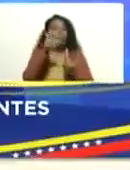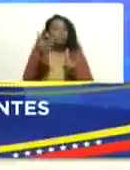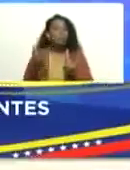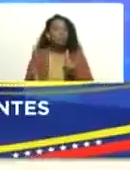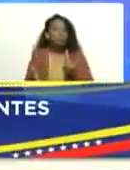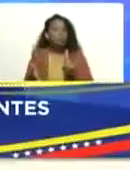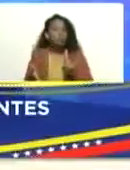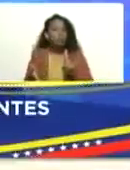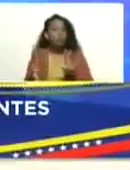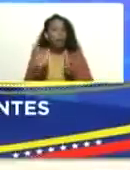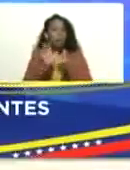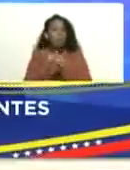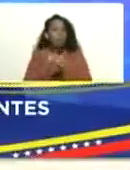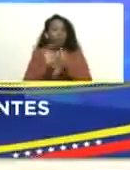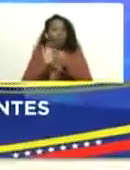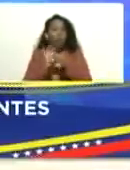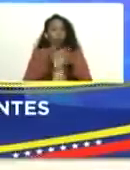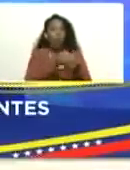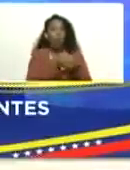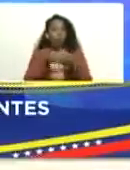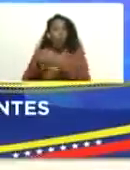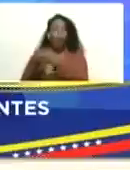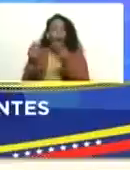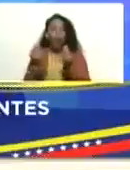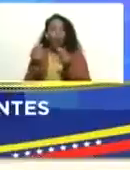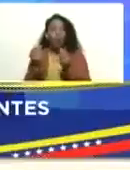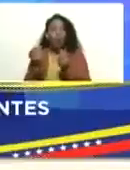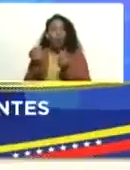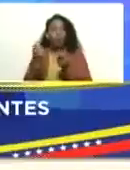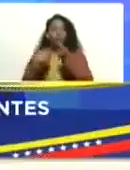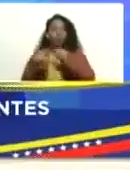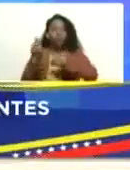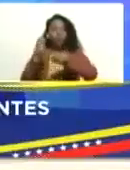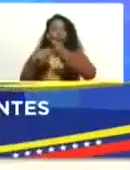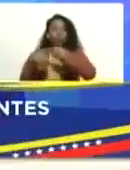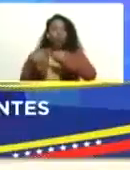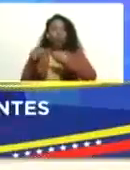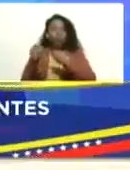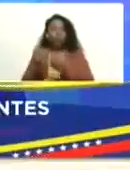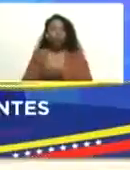la meta que tenemos para la cooperación económica y comercial, en primer paso,